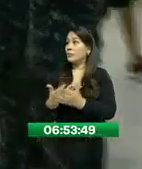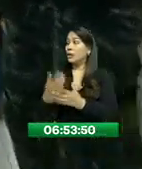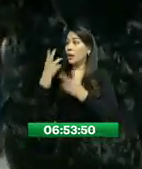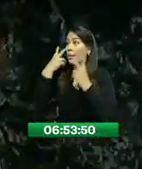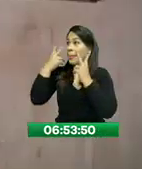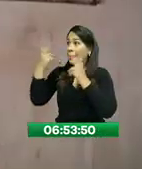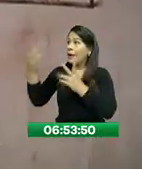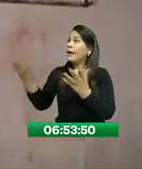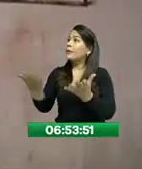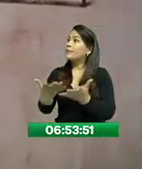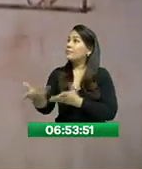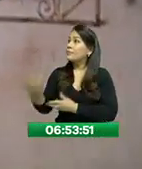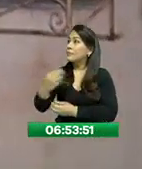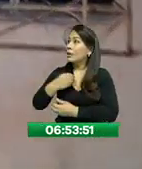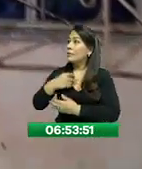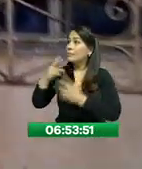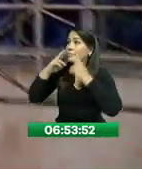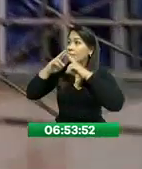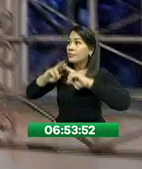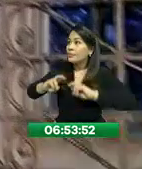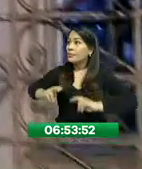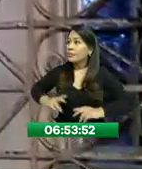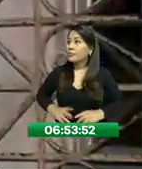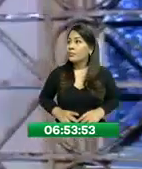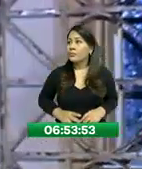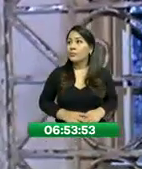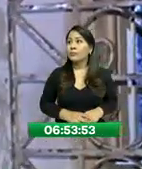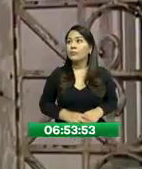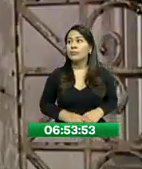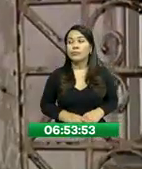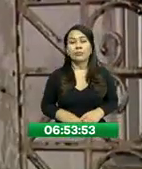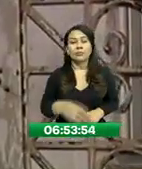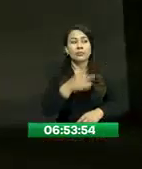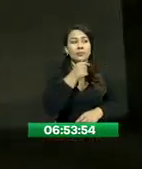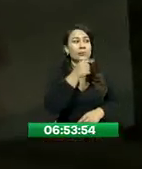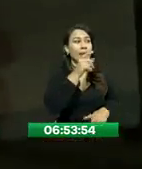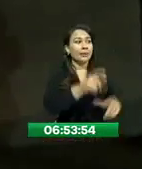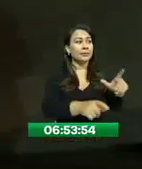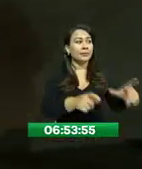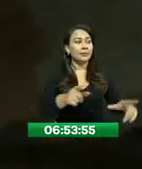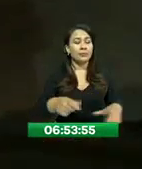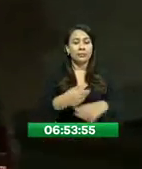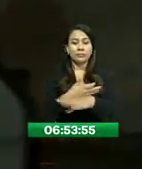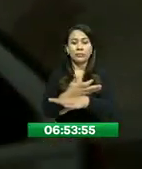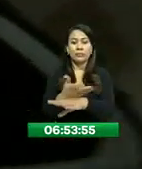Abigeato, UICA, y del Grupo Especial Móvil Antinarcóticos, GEMA.